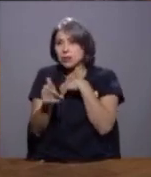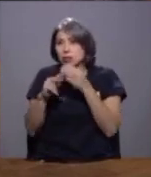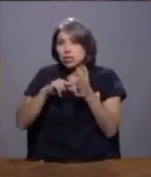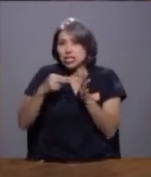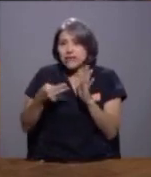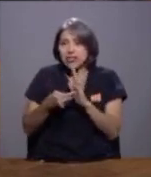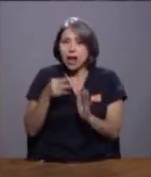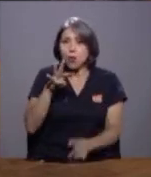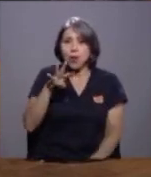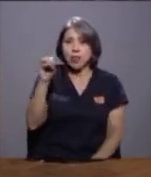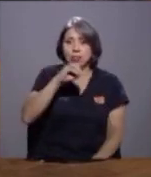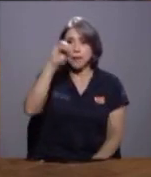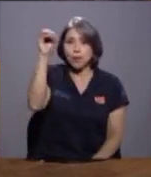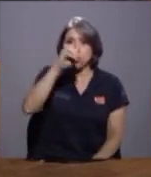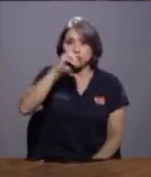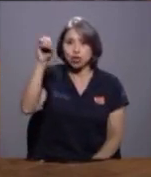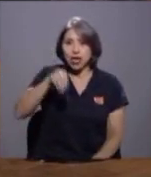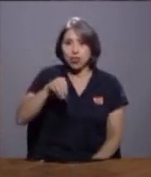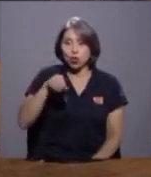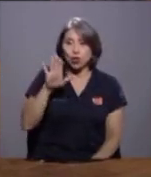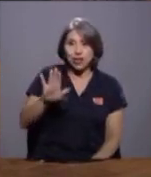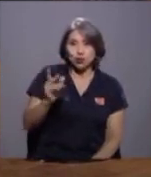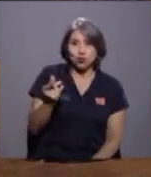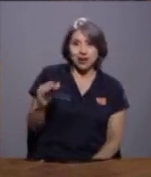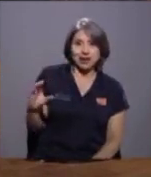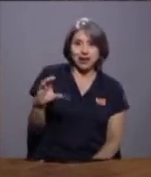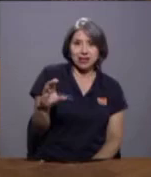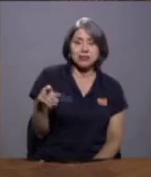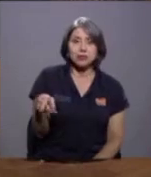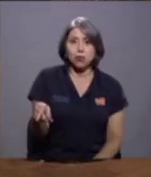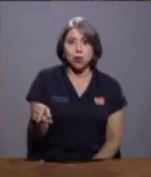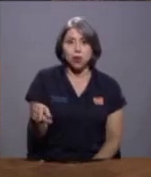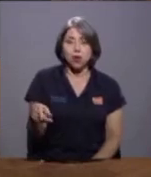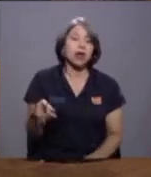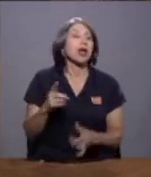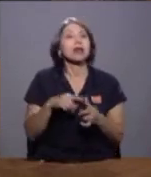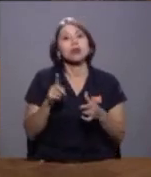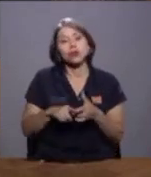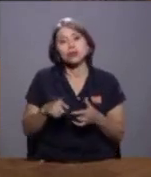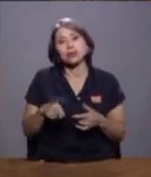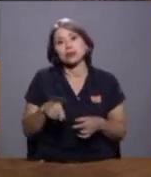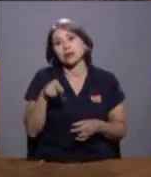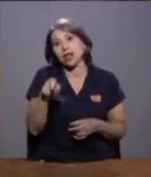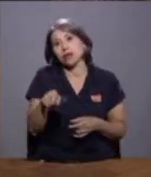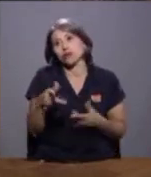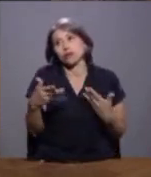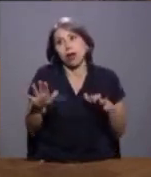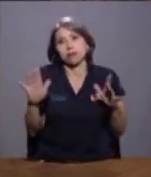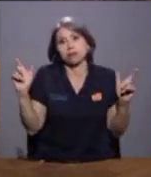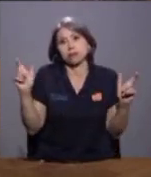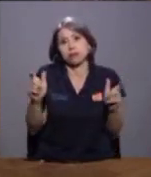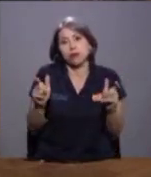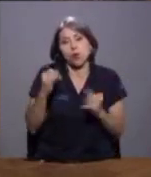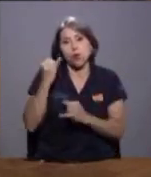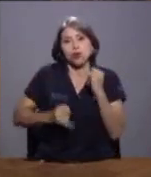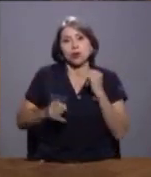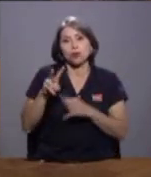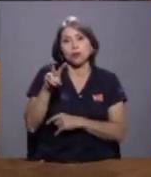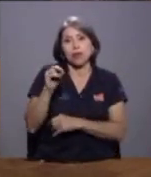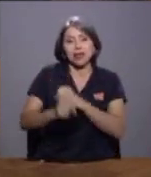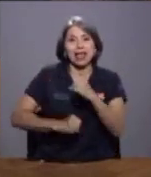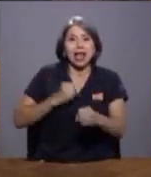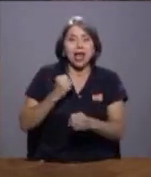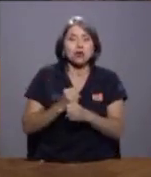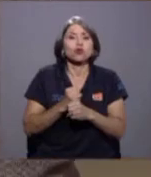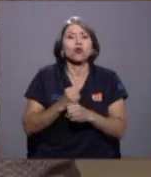ingreso. Y entonces esto habrá disminuido porque en los últimos 20 años ha habido un proceso lento